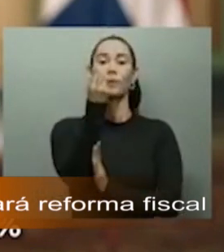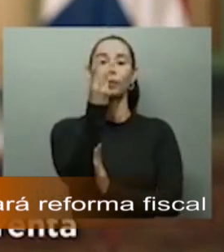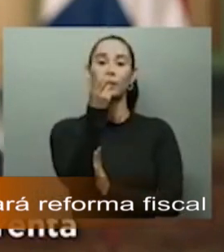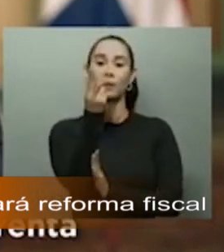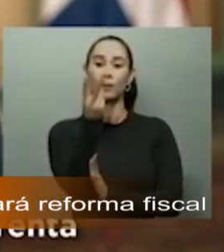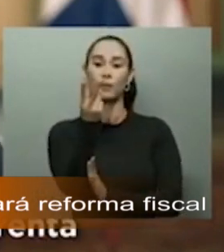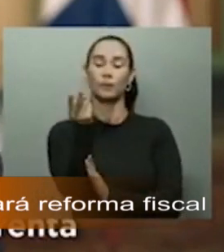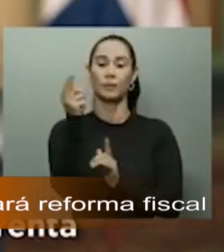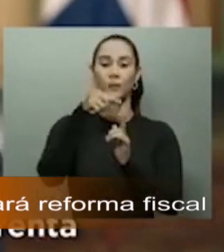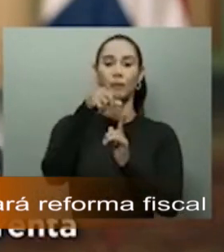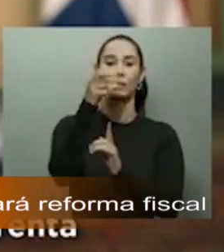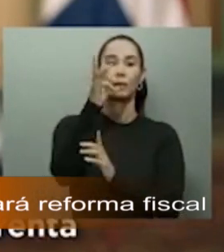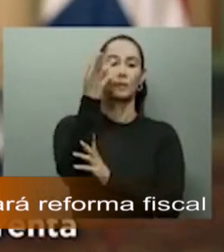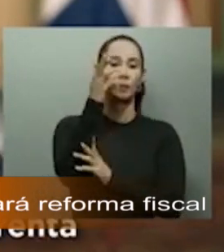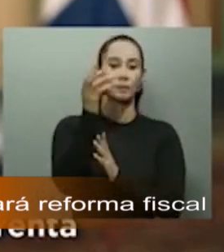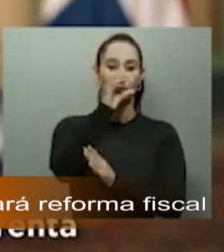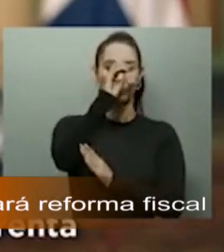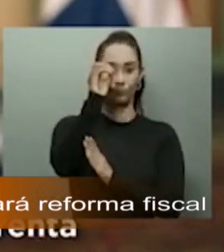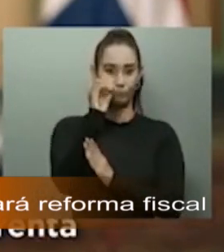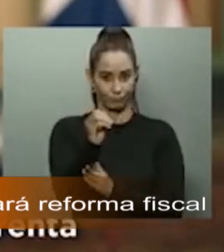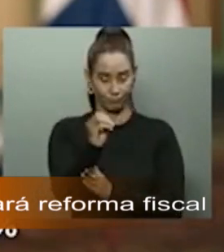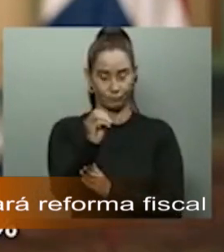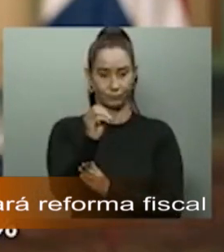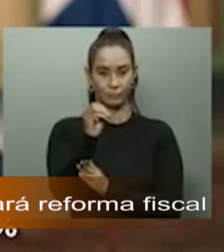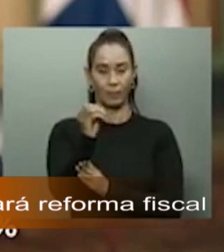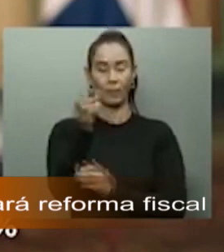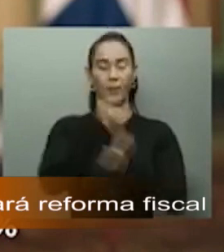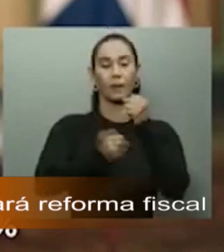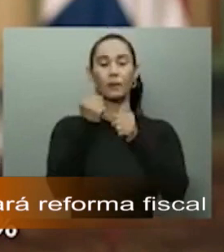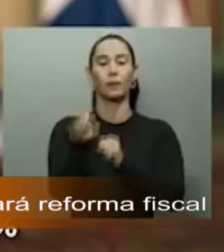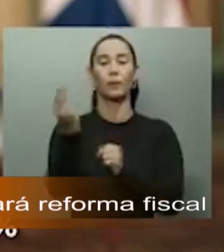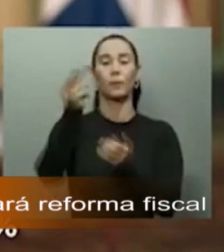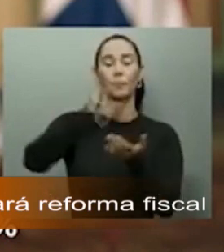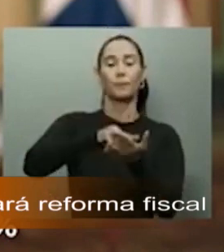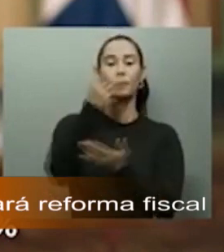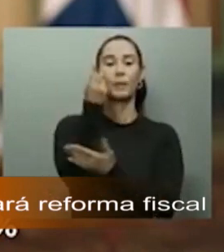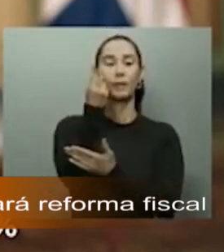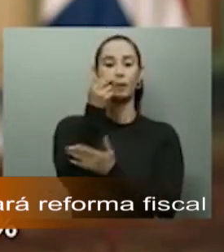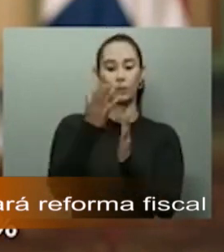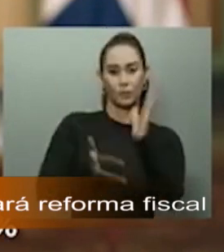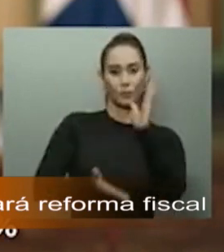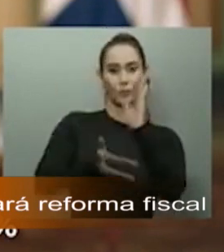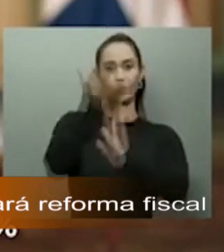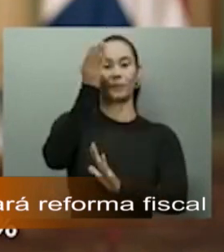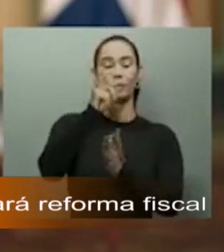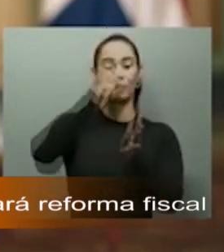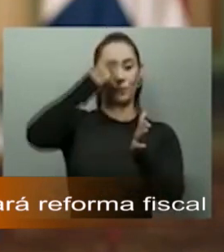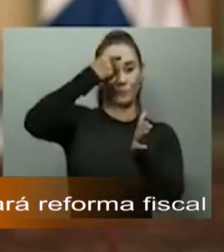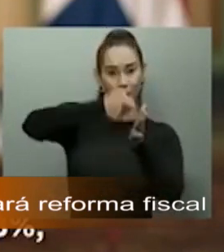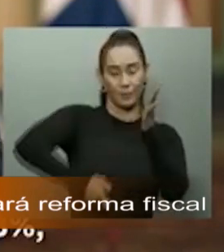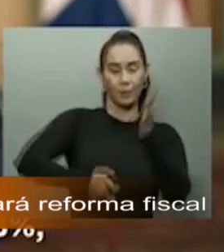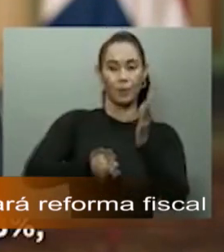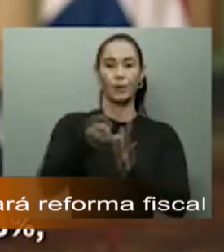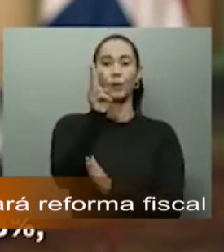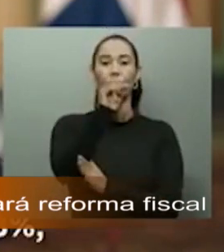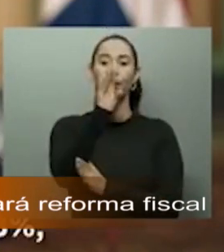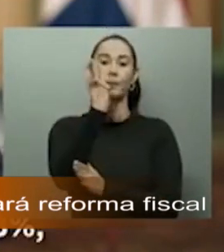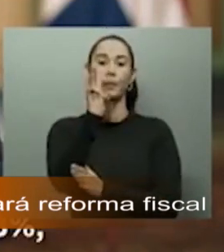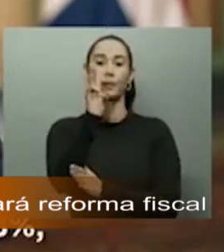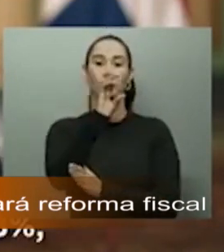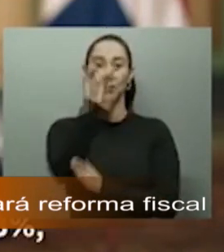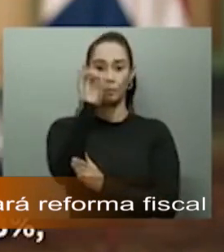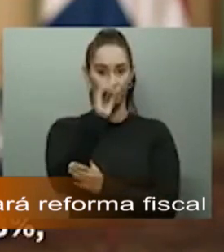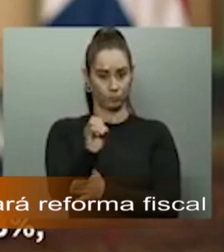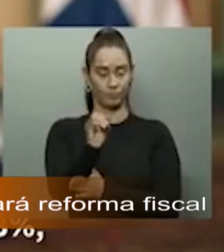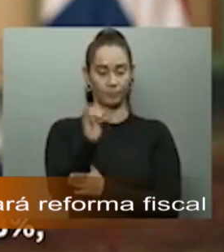en el 2011 se elevó el impuesto de las ventas de personas jurídicas hasta el 27 por ciento en el 2012